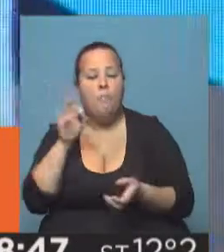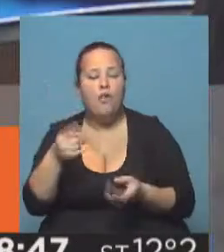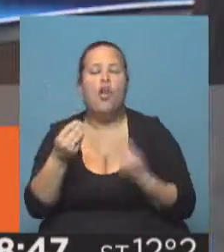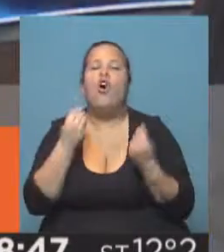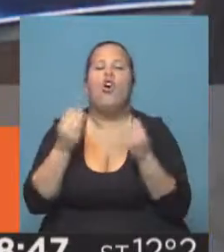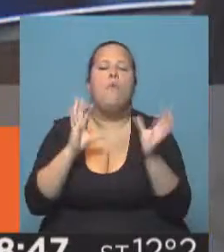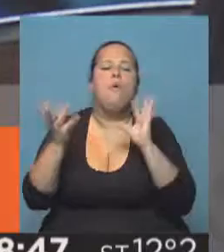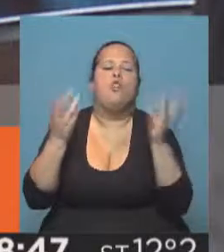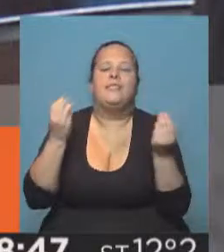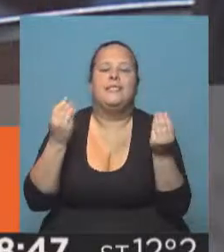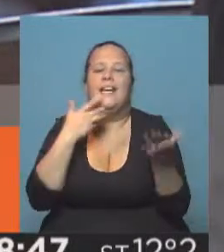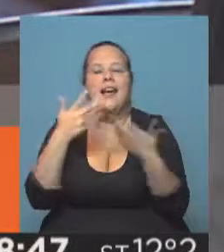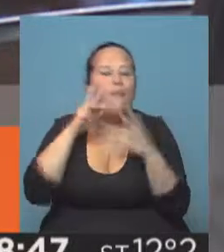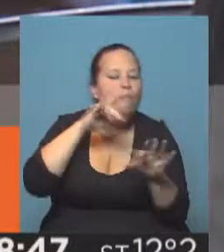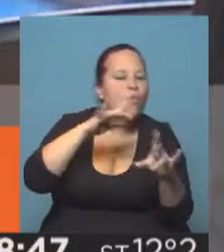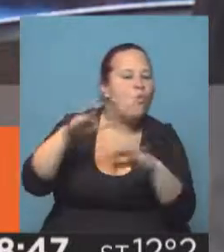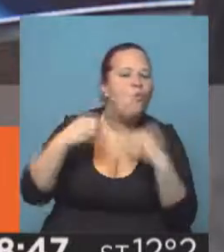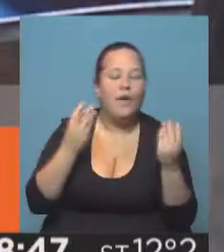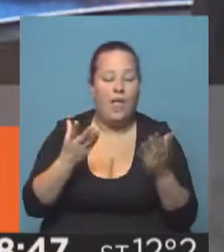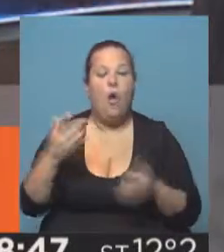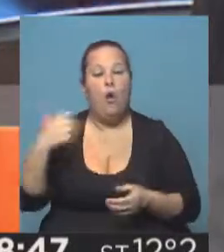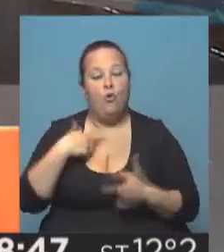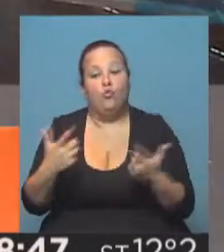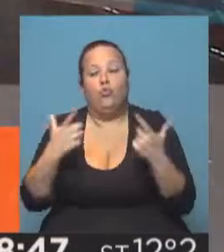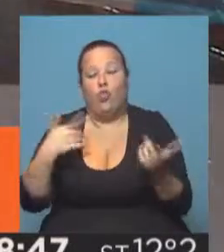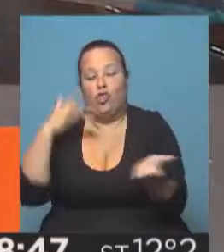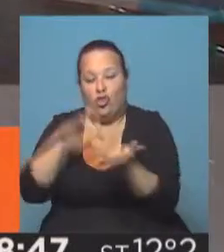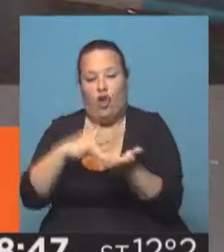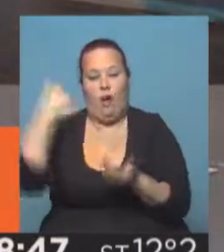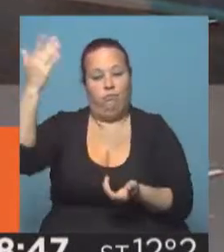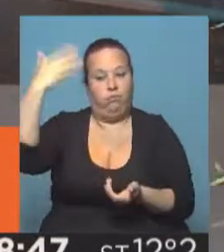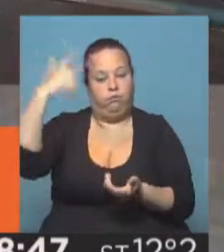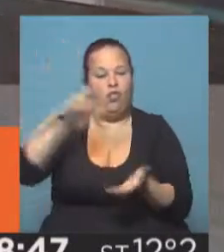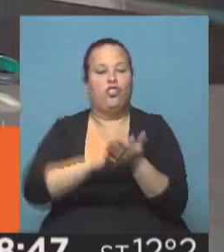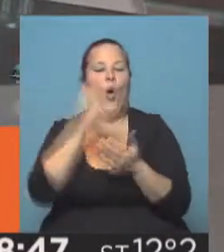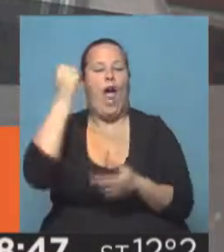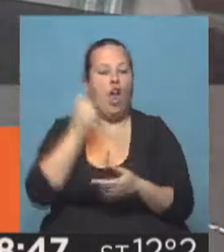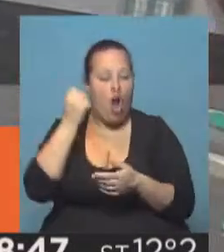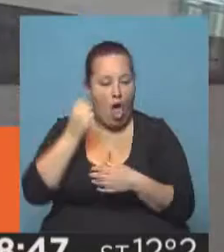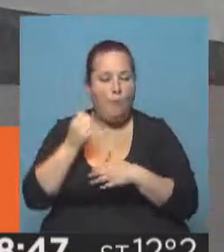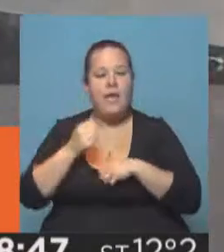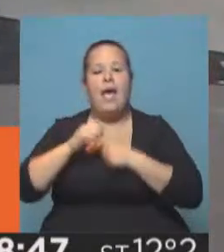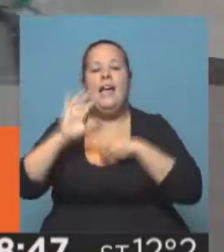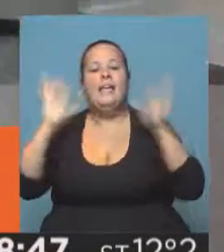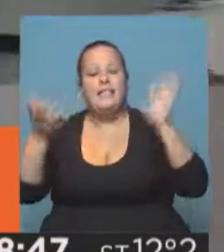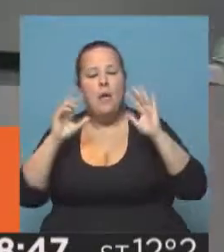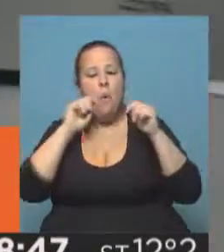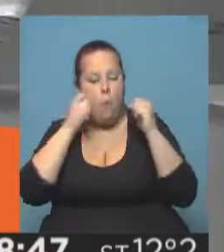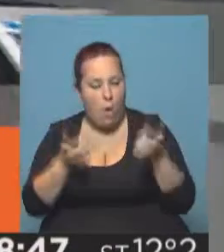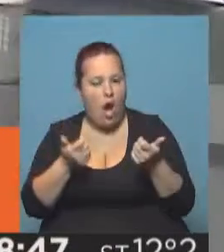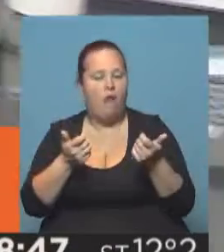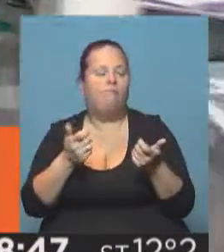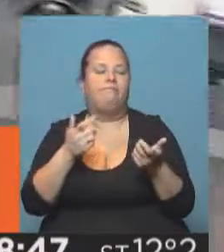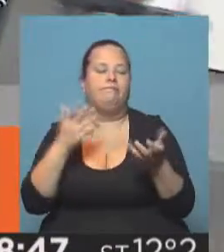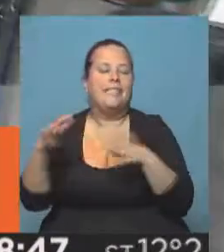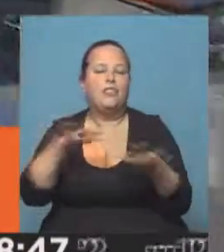¿Cómo era el clima en los pasillos que se hablaba tanto, no? Bueno, yo tuve el privilegio de disertar en la parte macroeconómica y el clima fue muy favorable. Había un